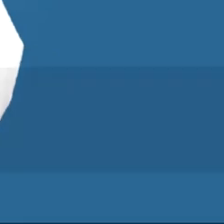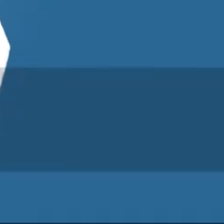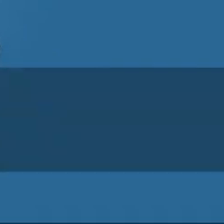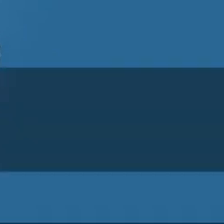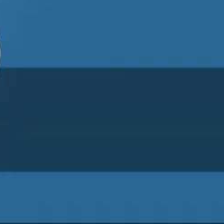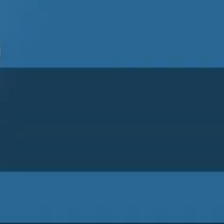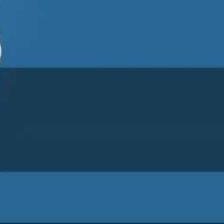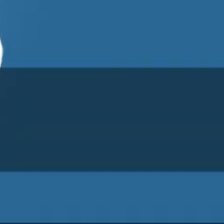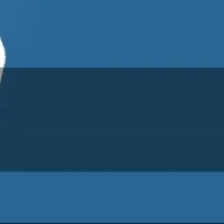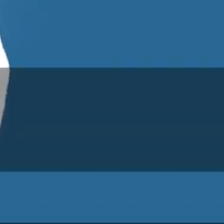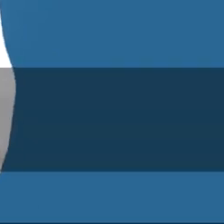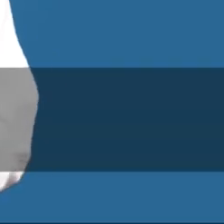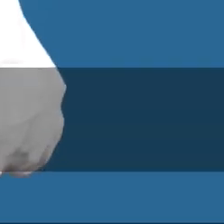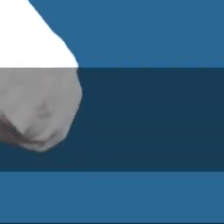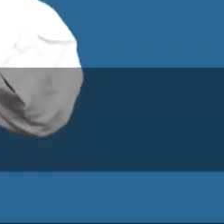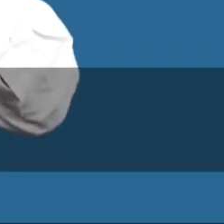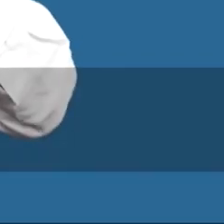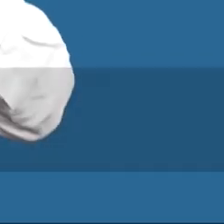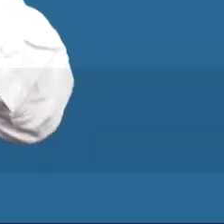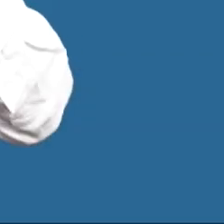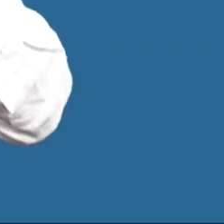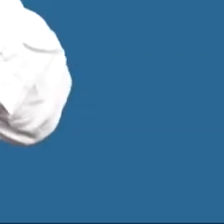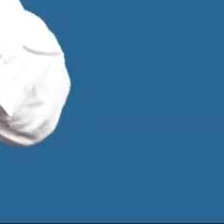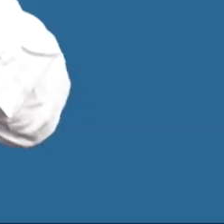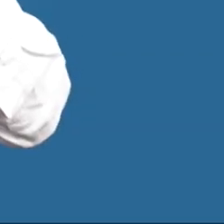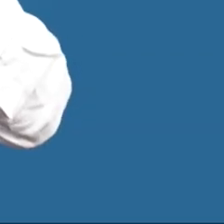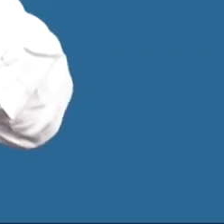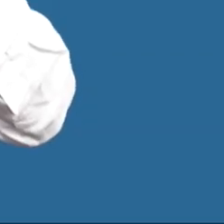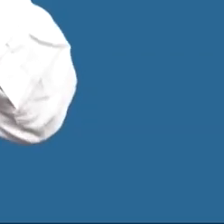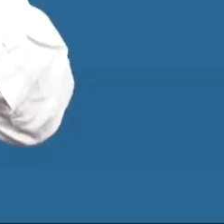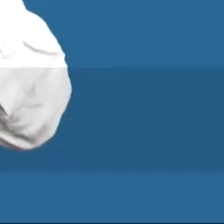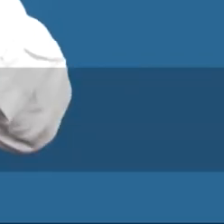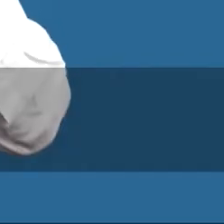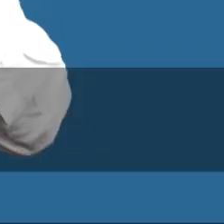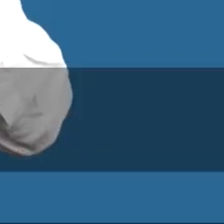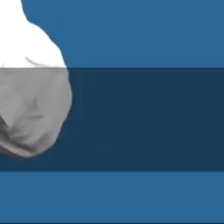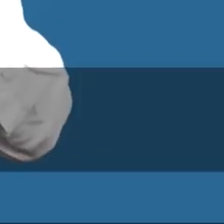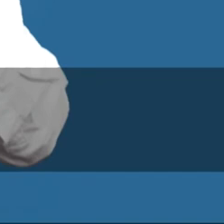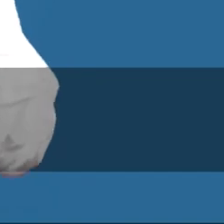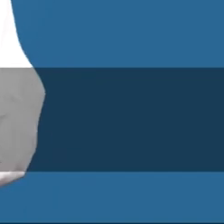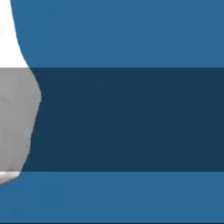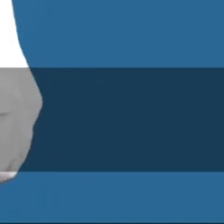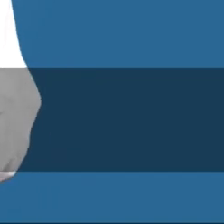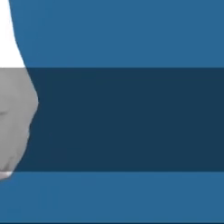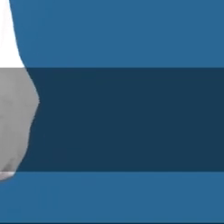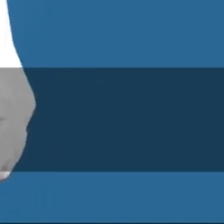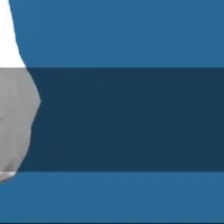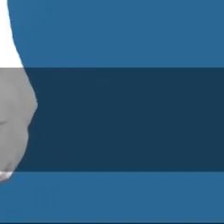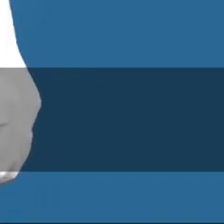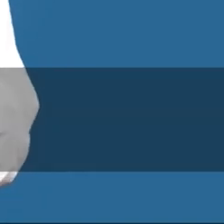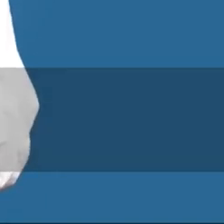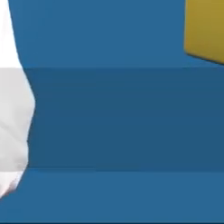Tercero, sanción. Cuarto, funcionario.